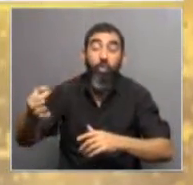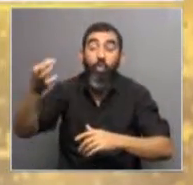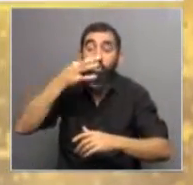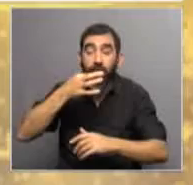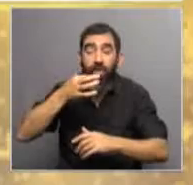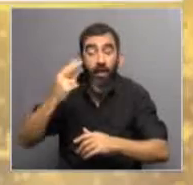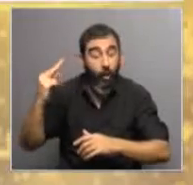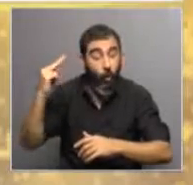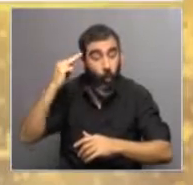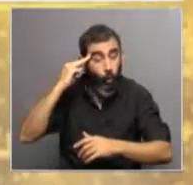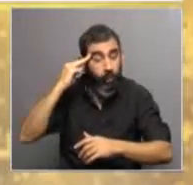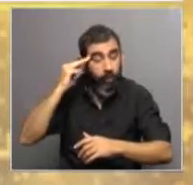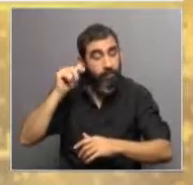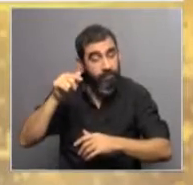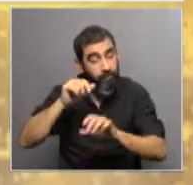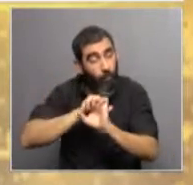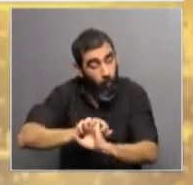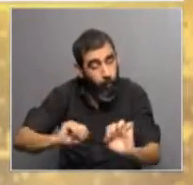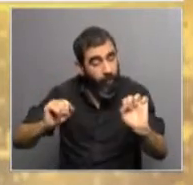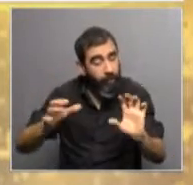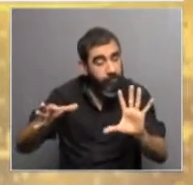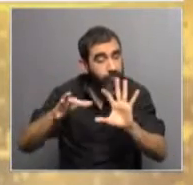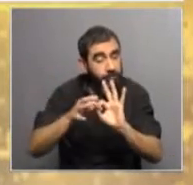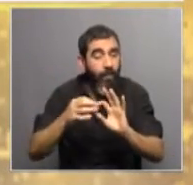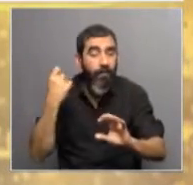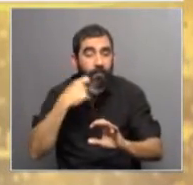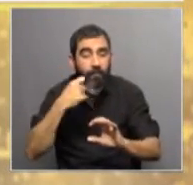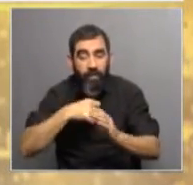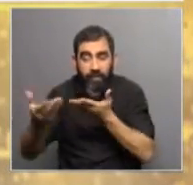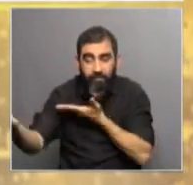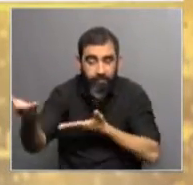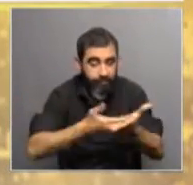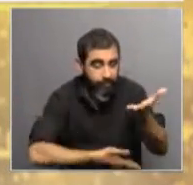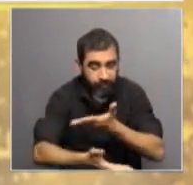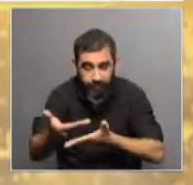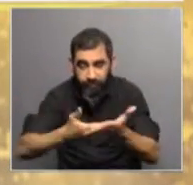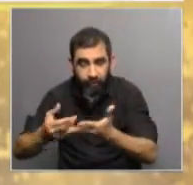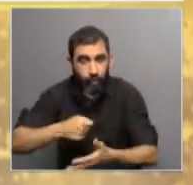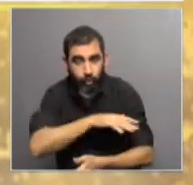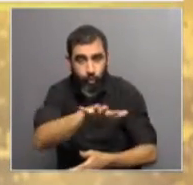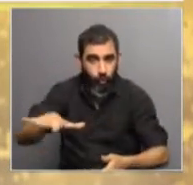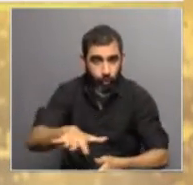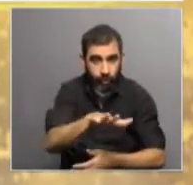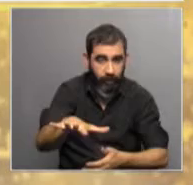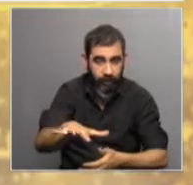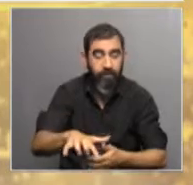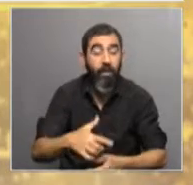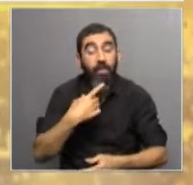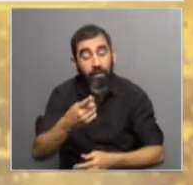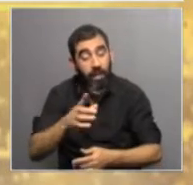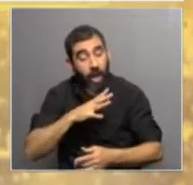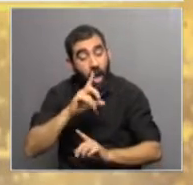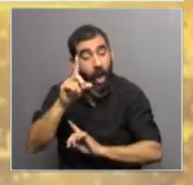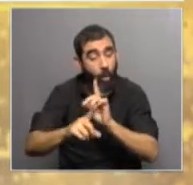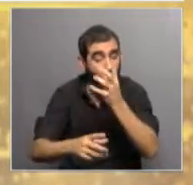manera la nostalgia estaría relacionada con la falta de interacción social. Uh-huh. Y nos decía que hay unos modelos animales